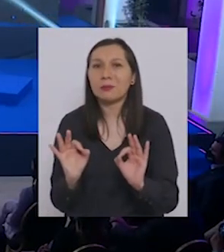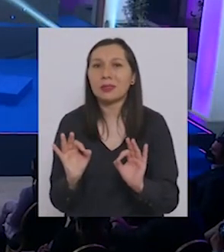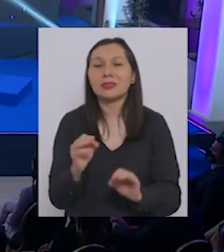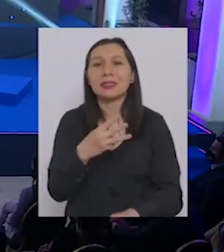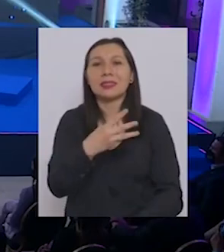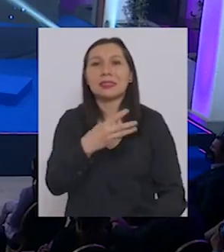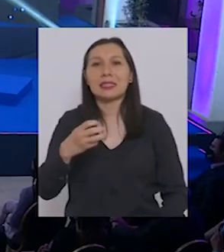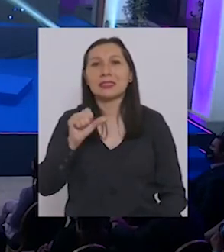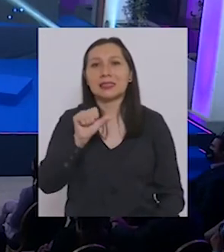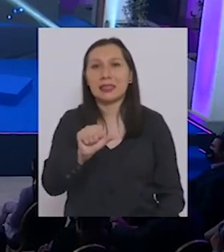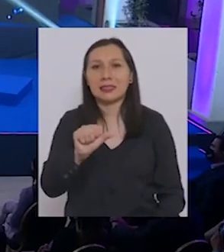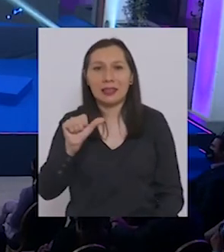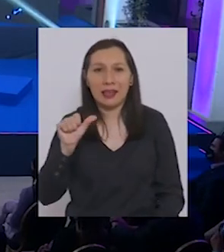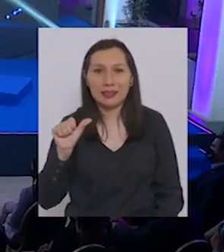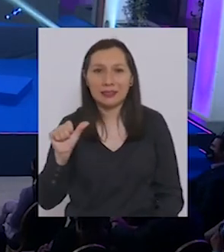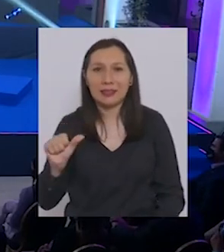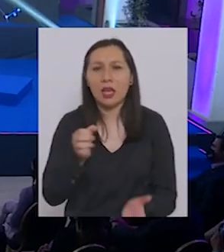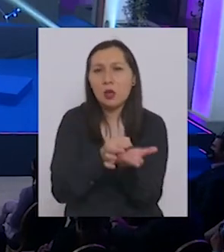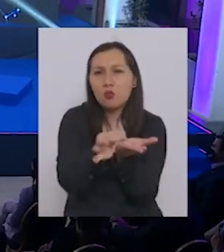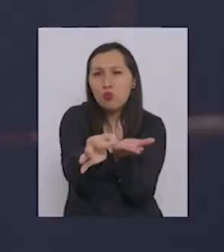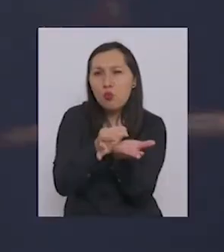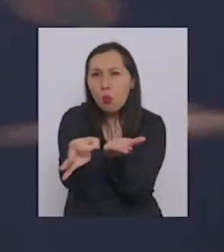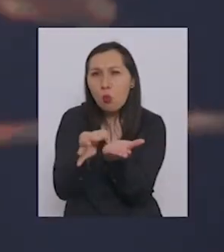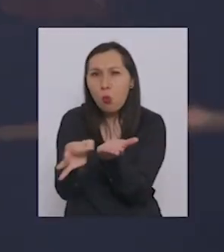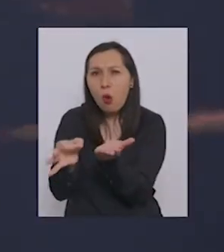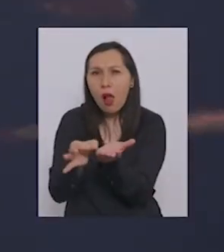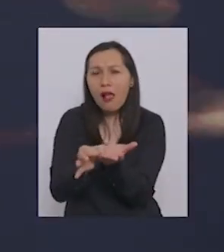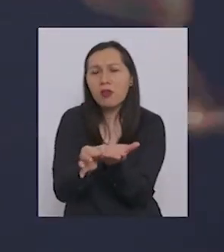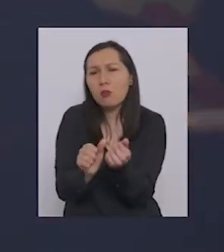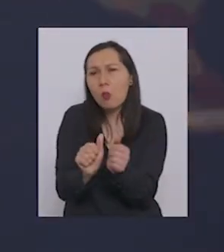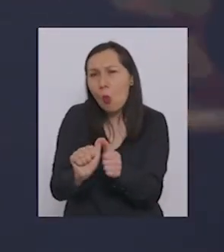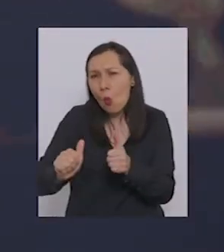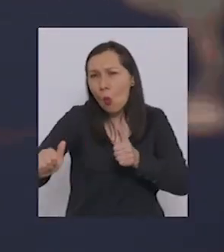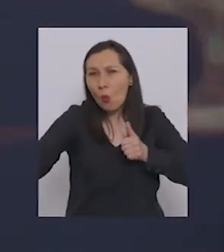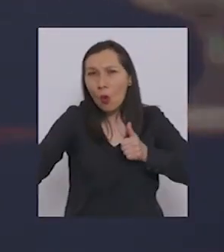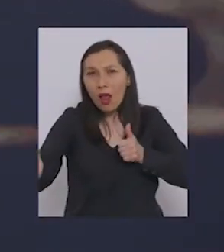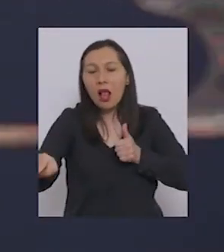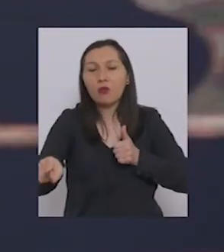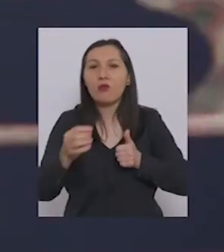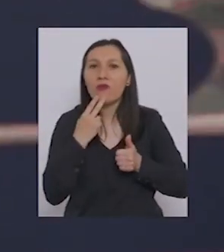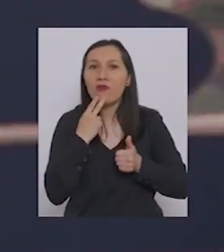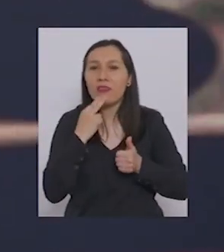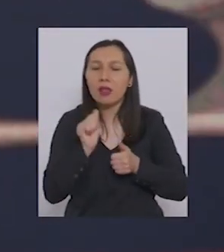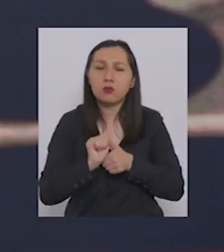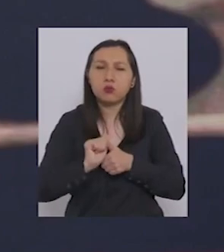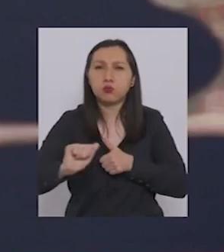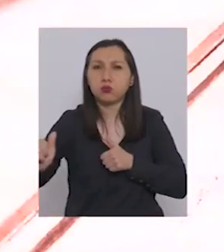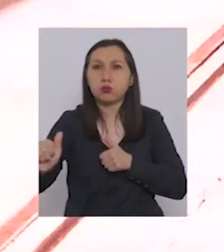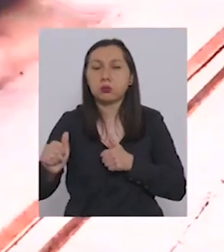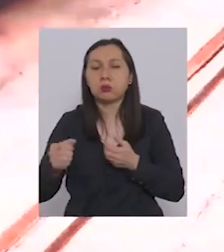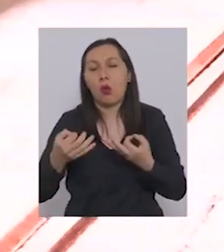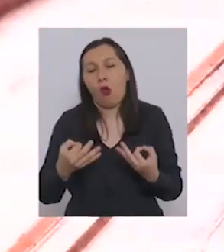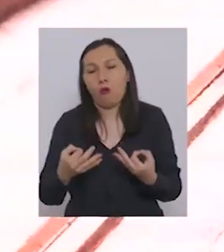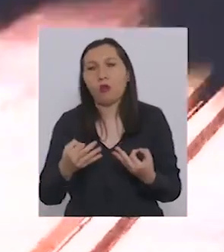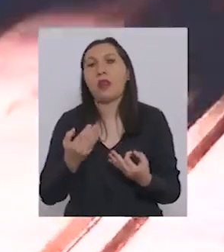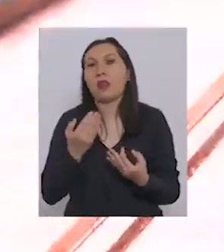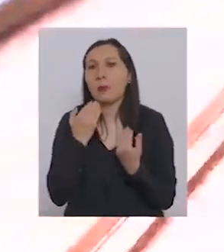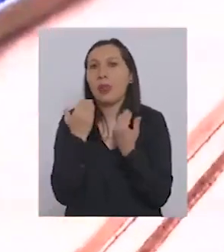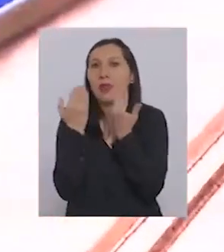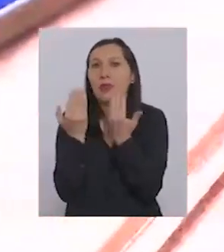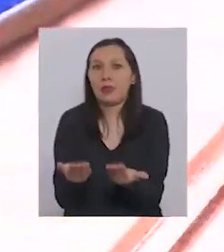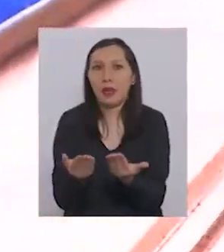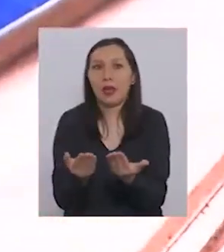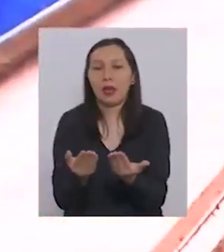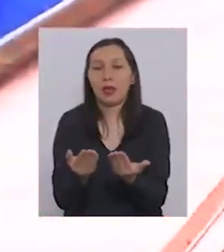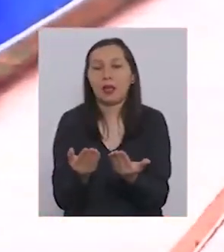366 localidades aisladas. Y además, por supuesto, cubrir